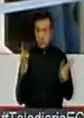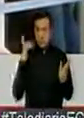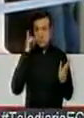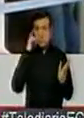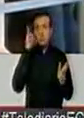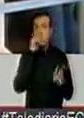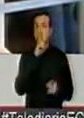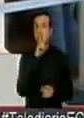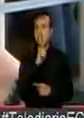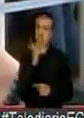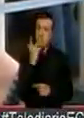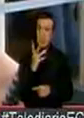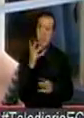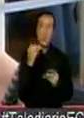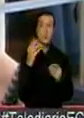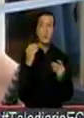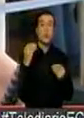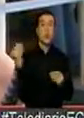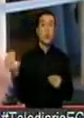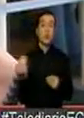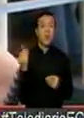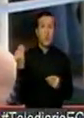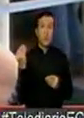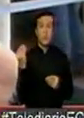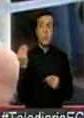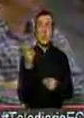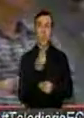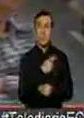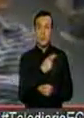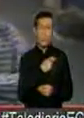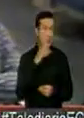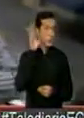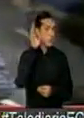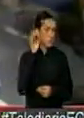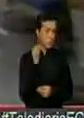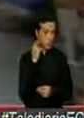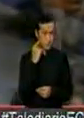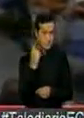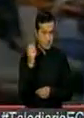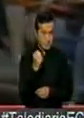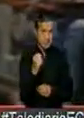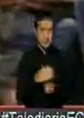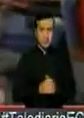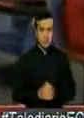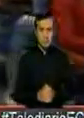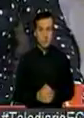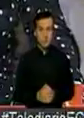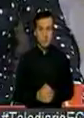muy interesante. Por eso la mayoría de chicos que están acá son de la Universidad de Cuenca. César Tacuri Vintimilla, Medios Públicos.